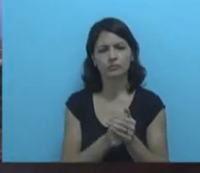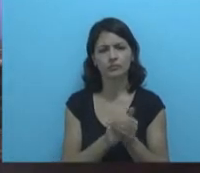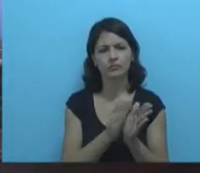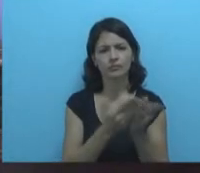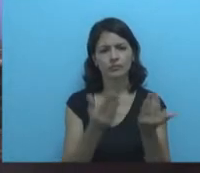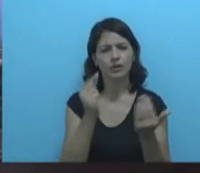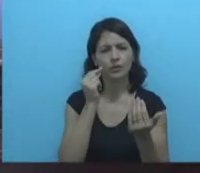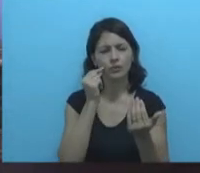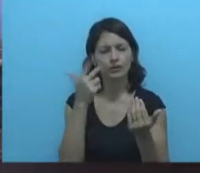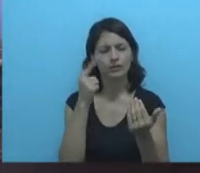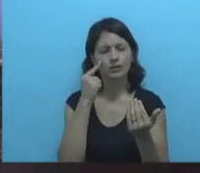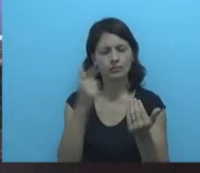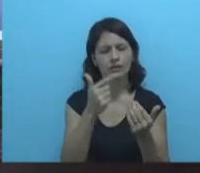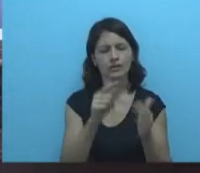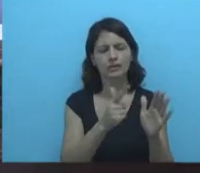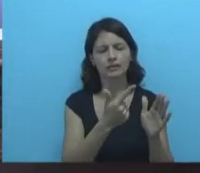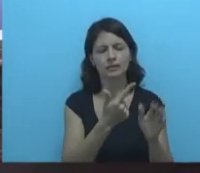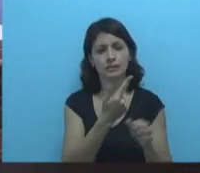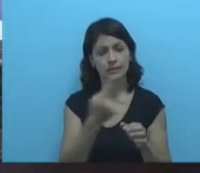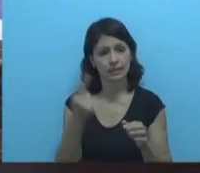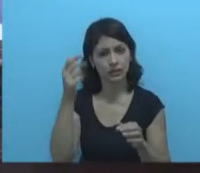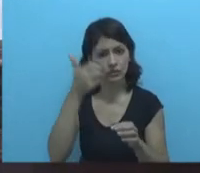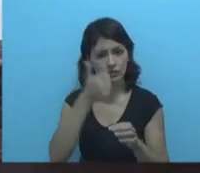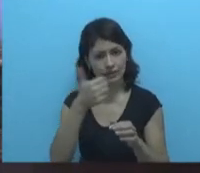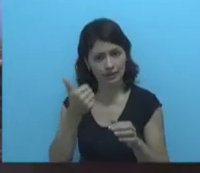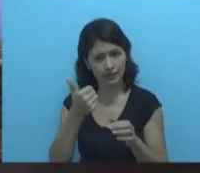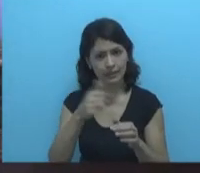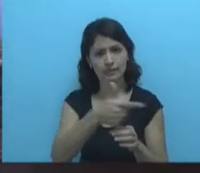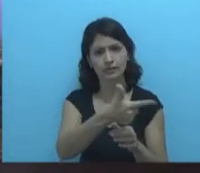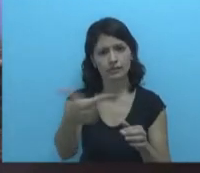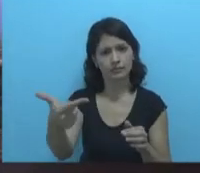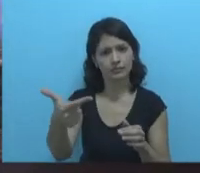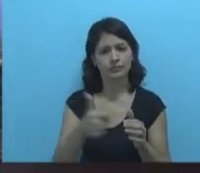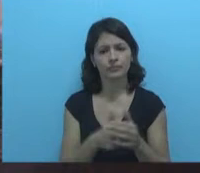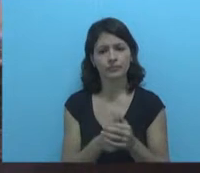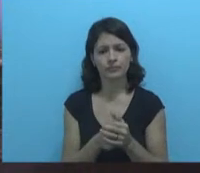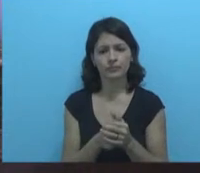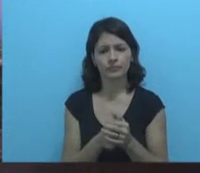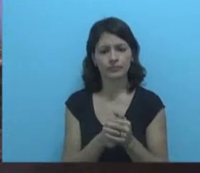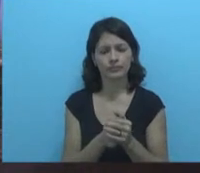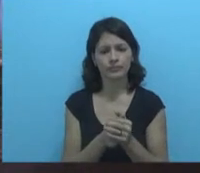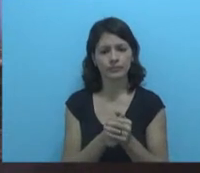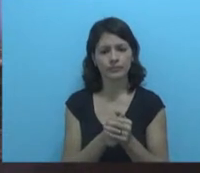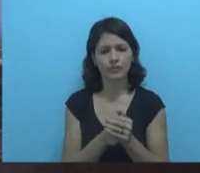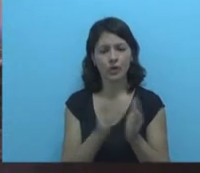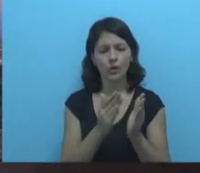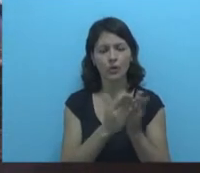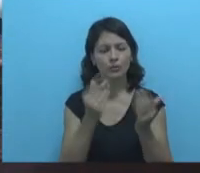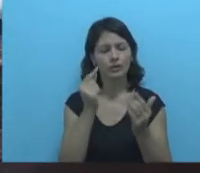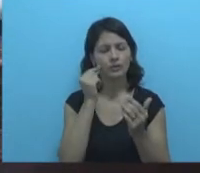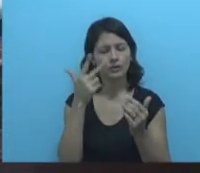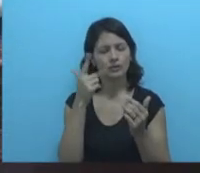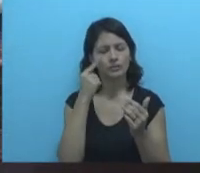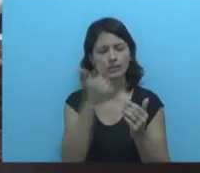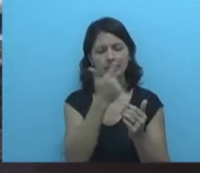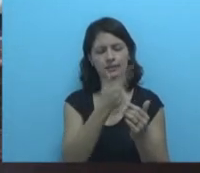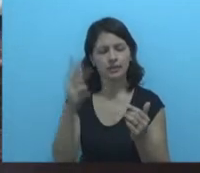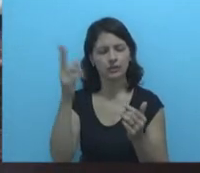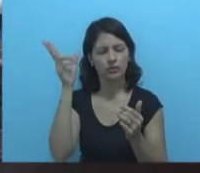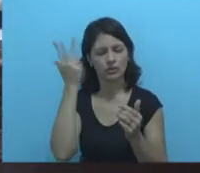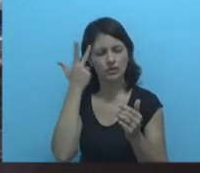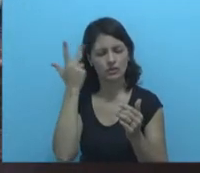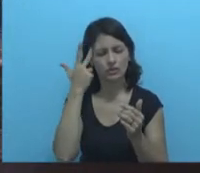Expediente 43166, diputada Solá, preferencia para una sesión. Expediente 43118, diputada